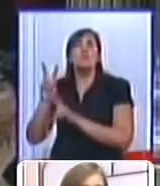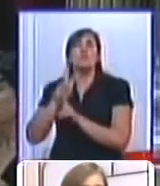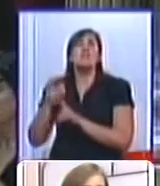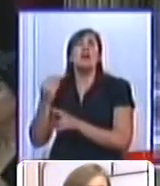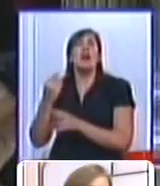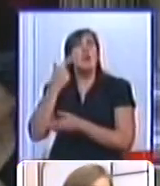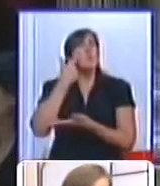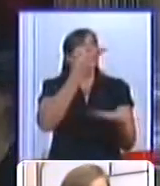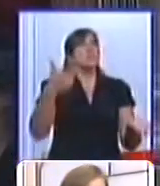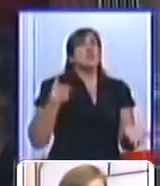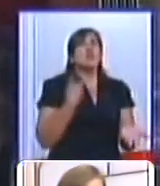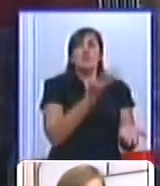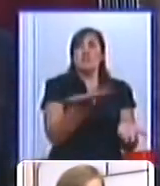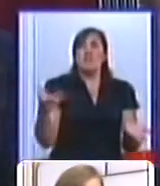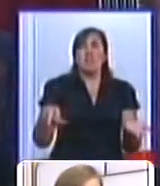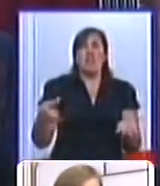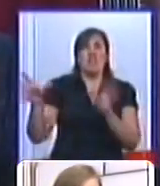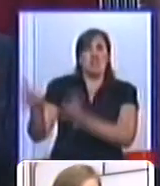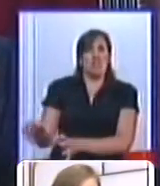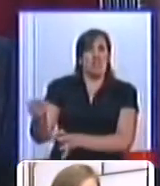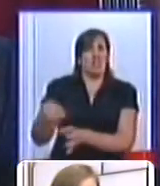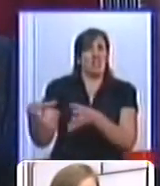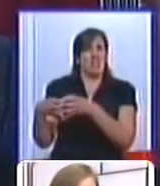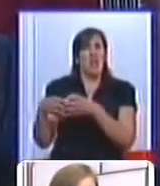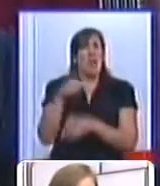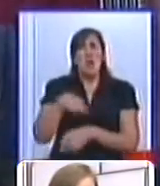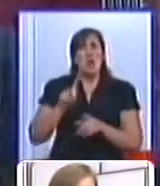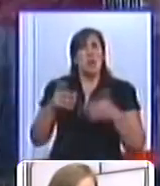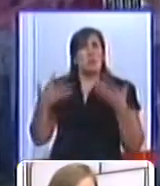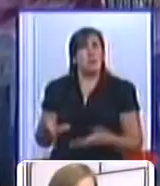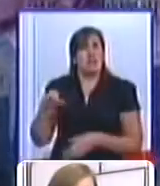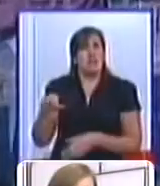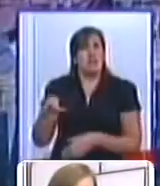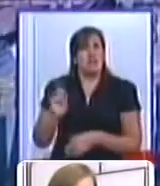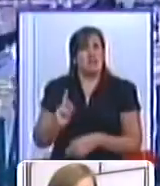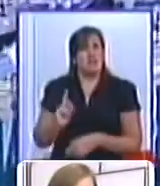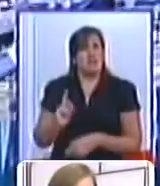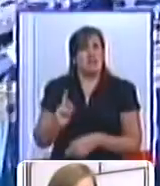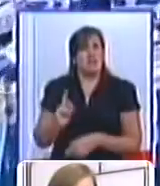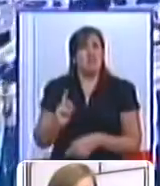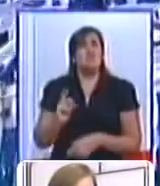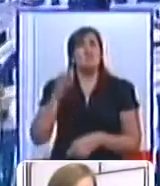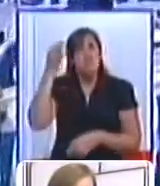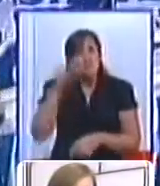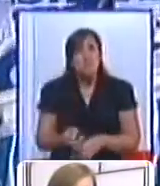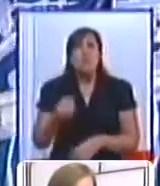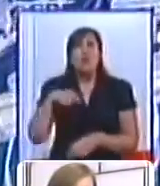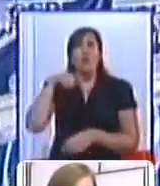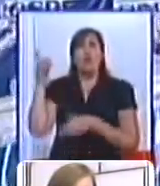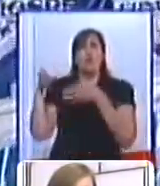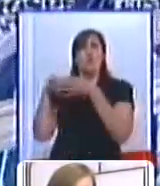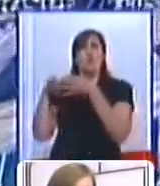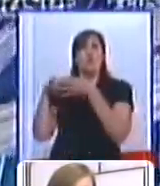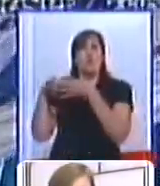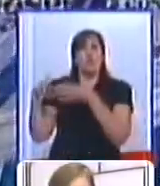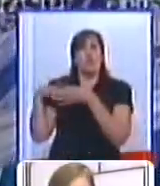desprestigiarlos ante la sociedad, porque no es eso lo que les molesta, al contrario, lo que les molesta realmente